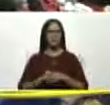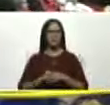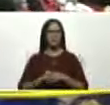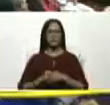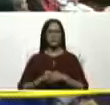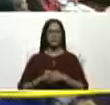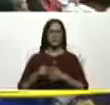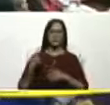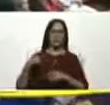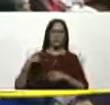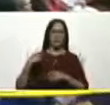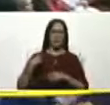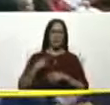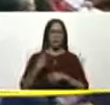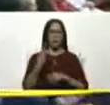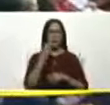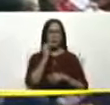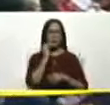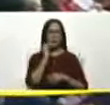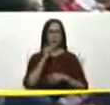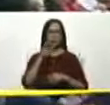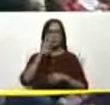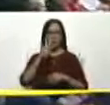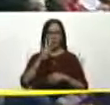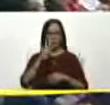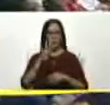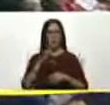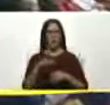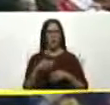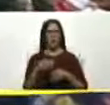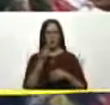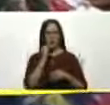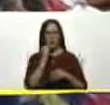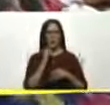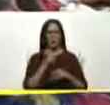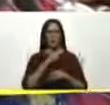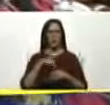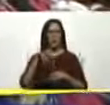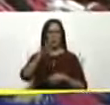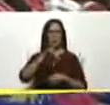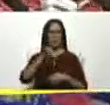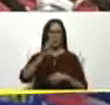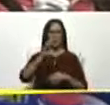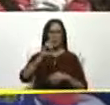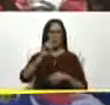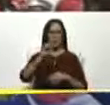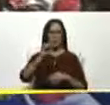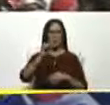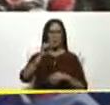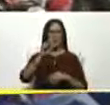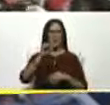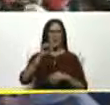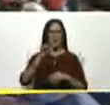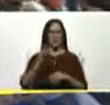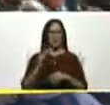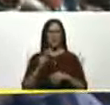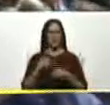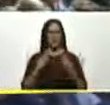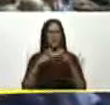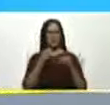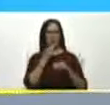Y tenemos una muchacha de la cuarta generación, nuestra querida Rosiné Chávez, que nos puede dar un mensaje